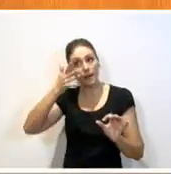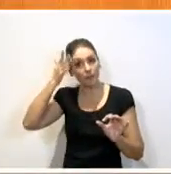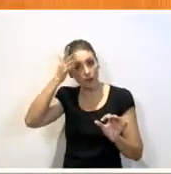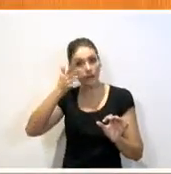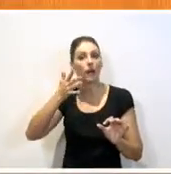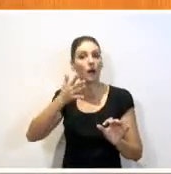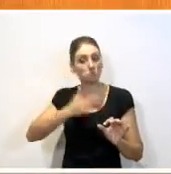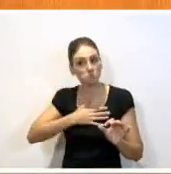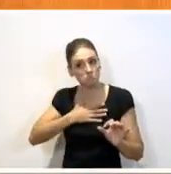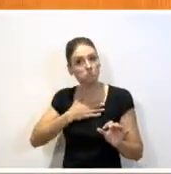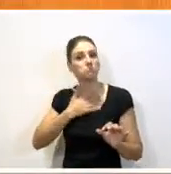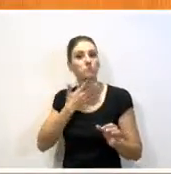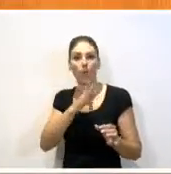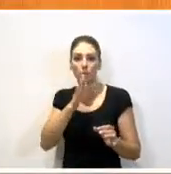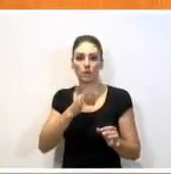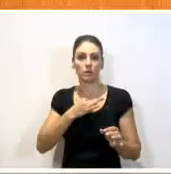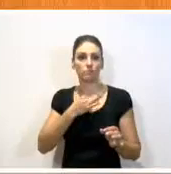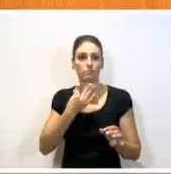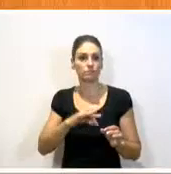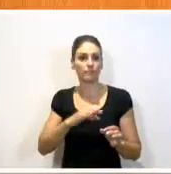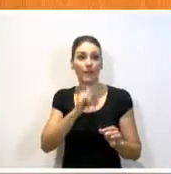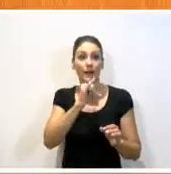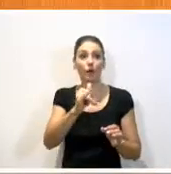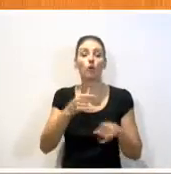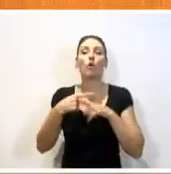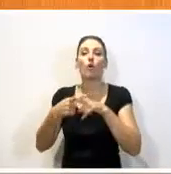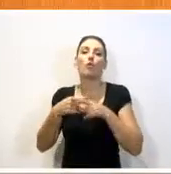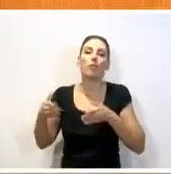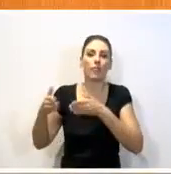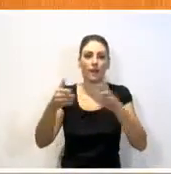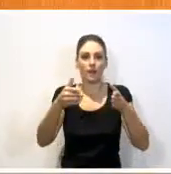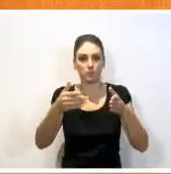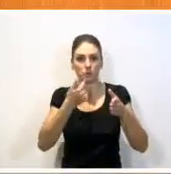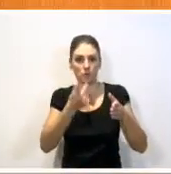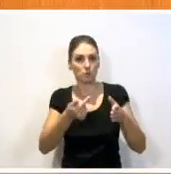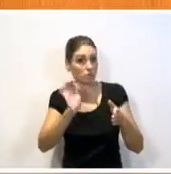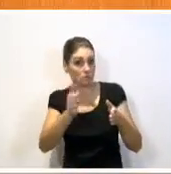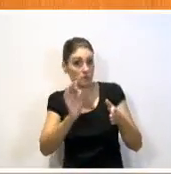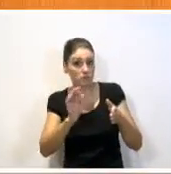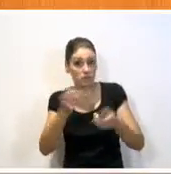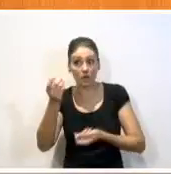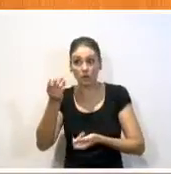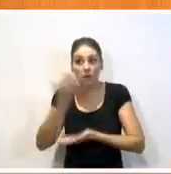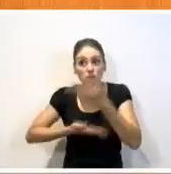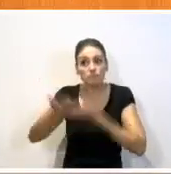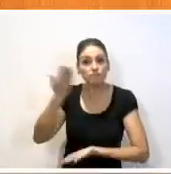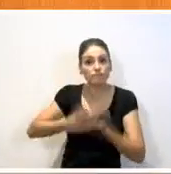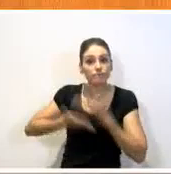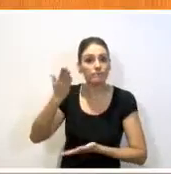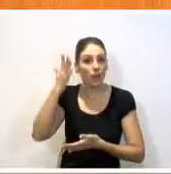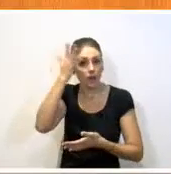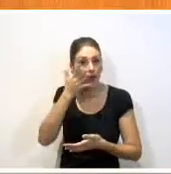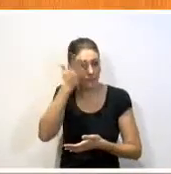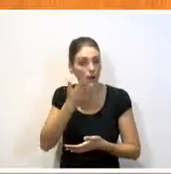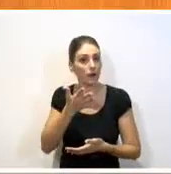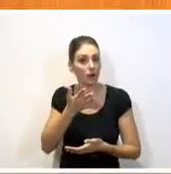Navarra, porque bueno, cuando nosotros decimos que La Rioja es un cruce de caminos, que lo es, ¿verdad? Bueno, pues también tiene eso, que tiene virtualidades. Y también,